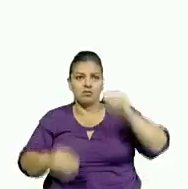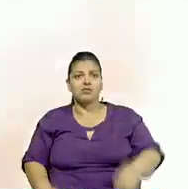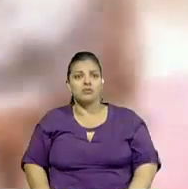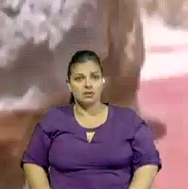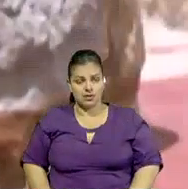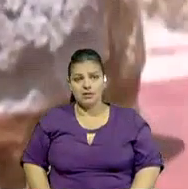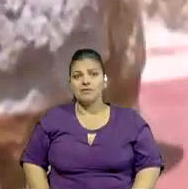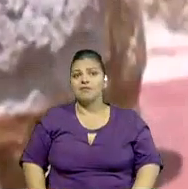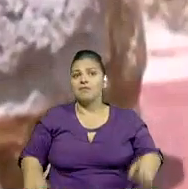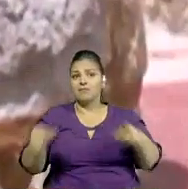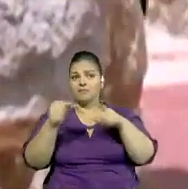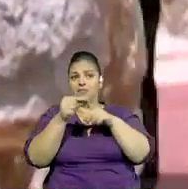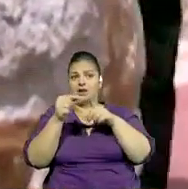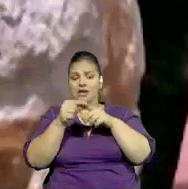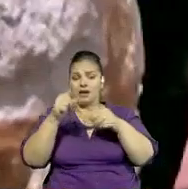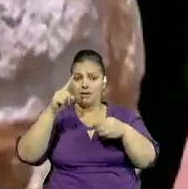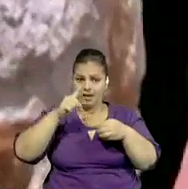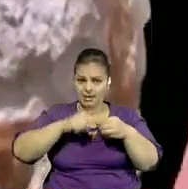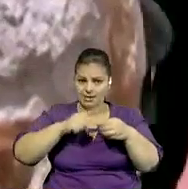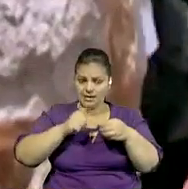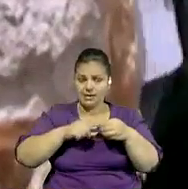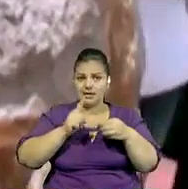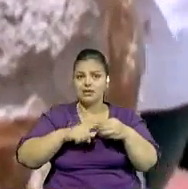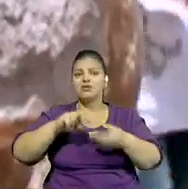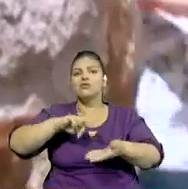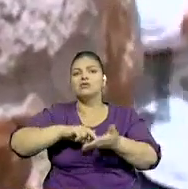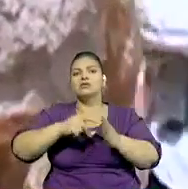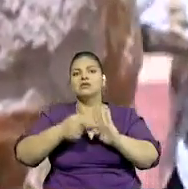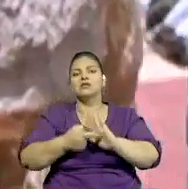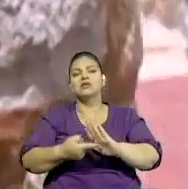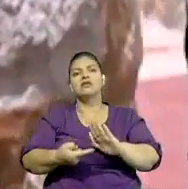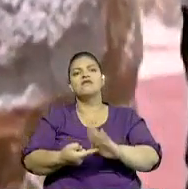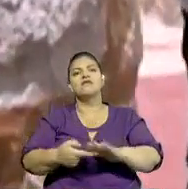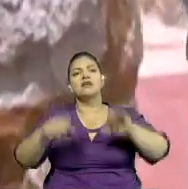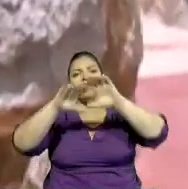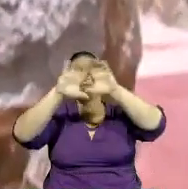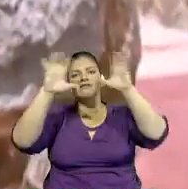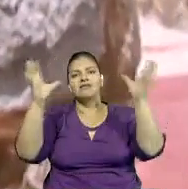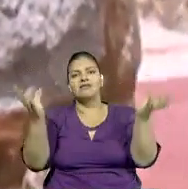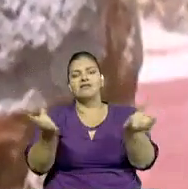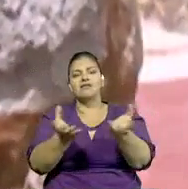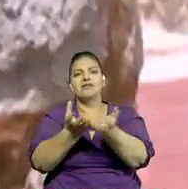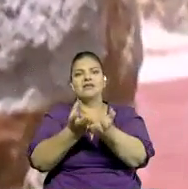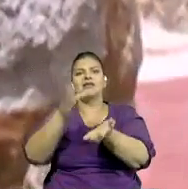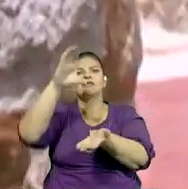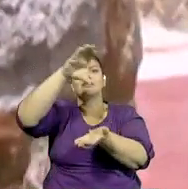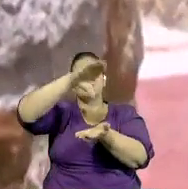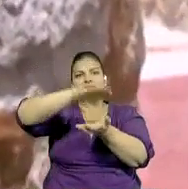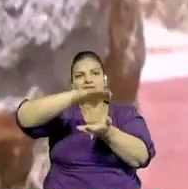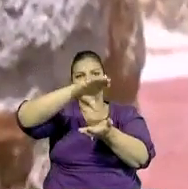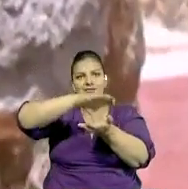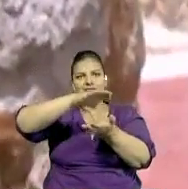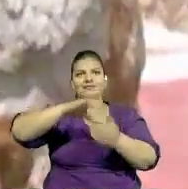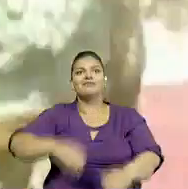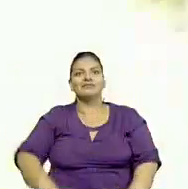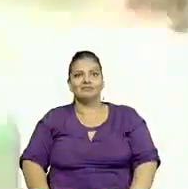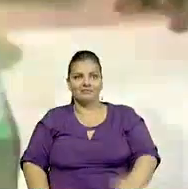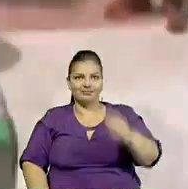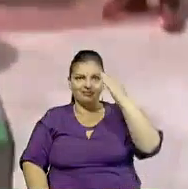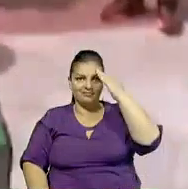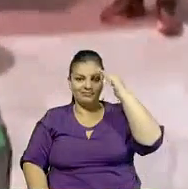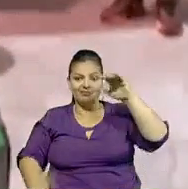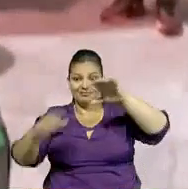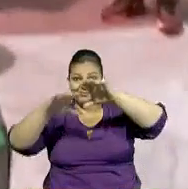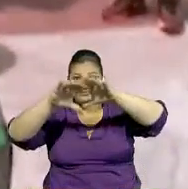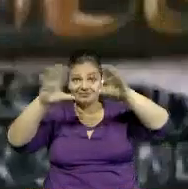tierra. Quito es el centro de la tierra. Y posteriormente fuimos al Ecuador. Ecuador significa igualdad de distancia. Y si no lo